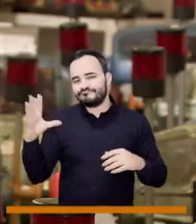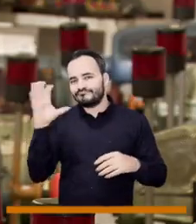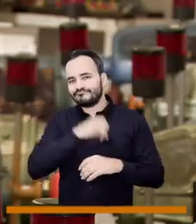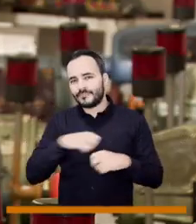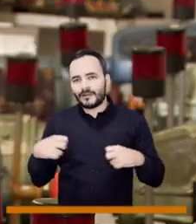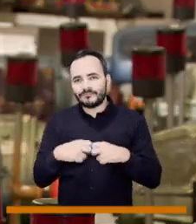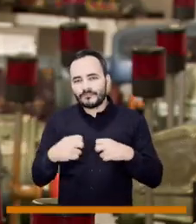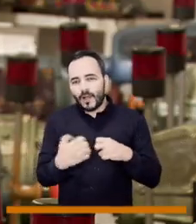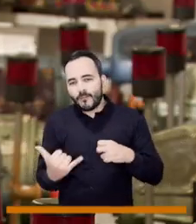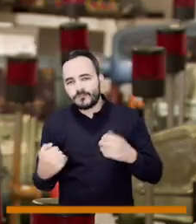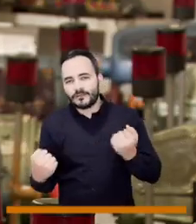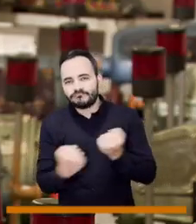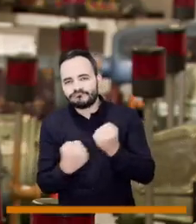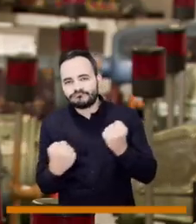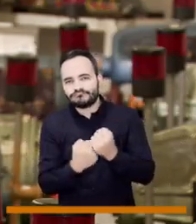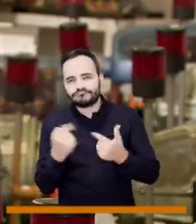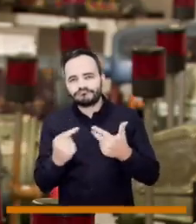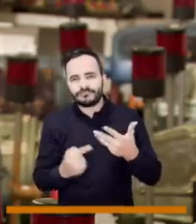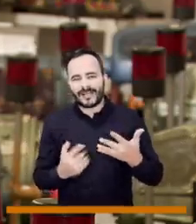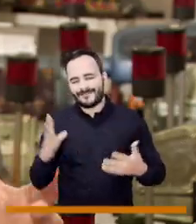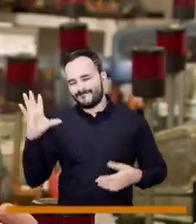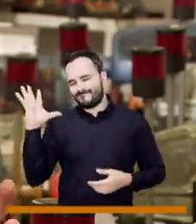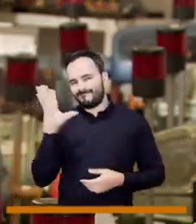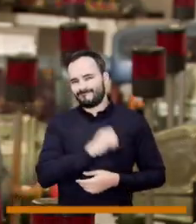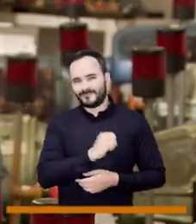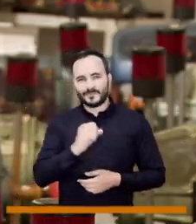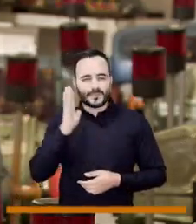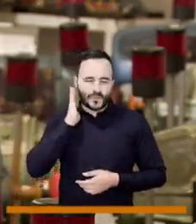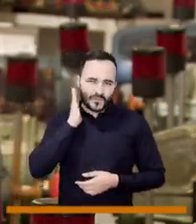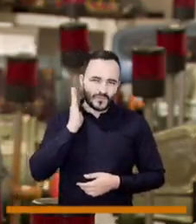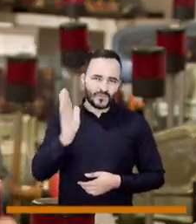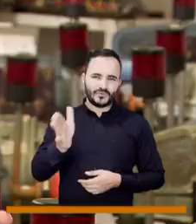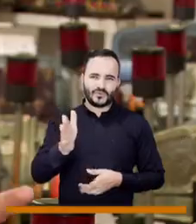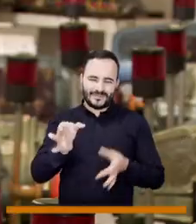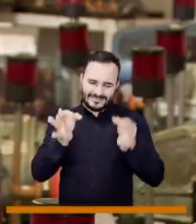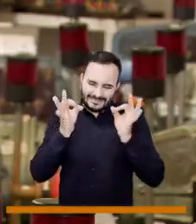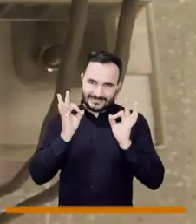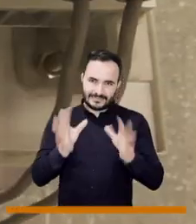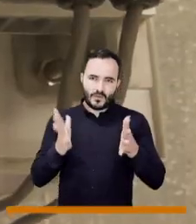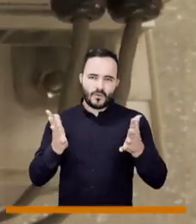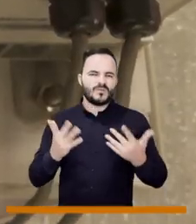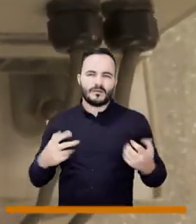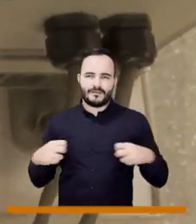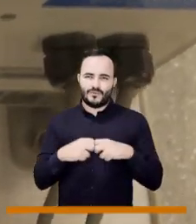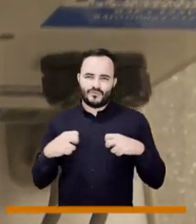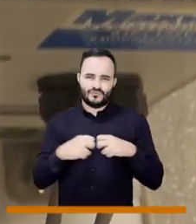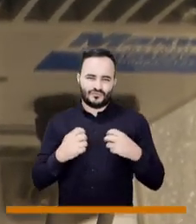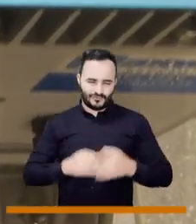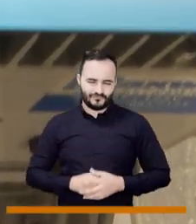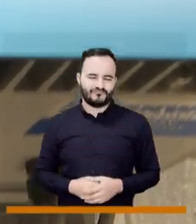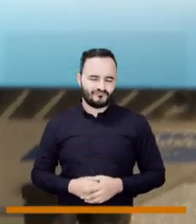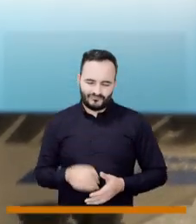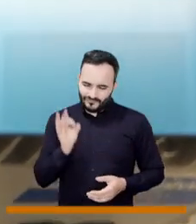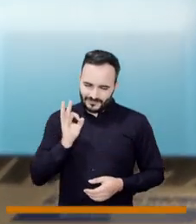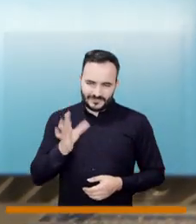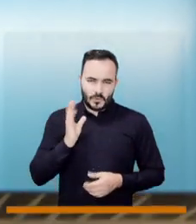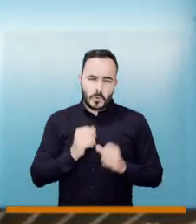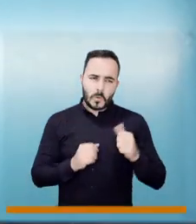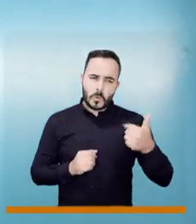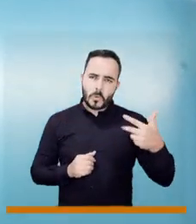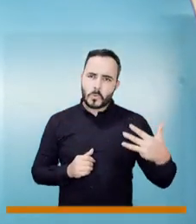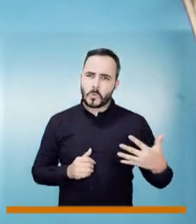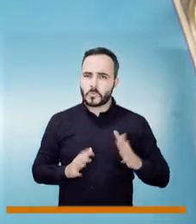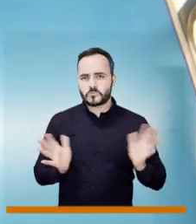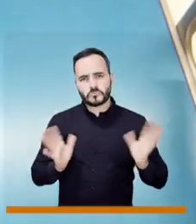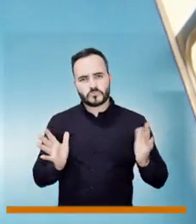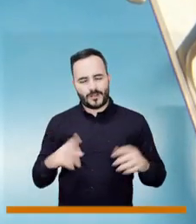unas pequeñas baterías de apoyo. O sea que todo converge a que el vector del futuro es la electricidad. Es